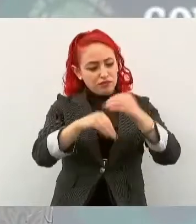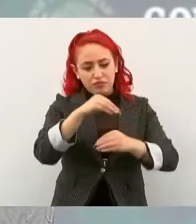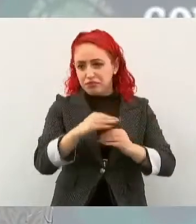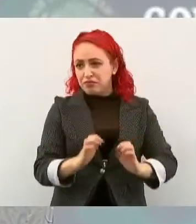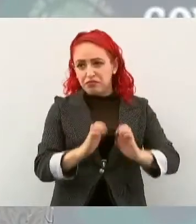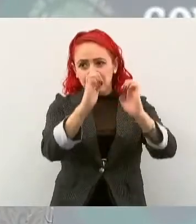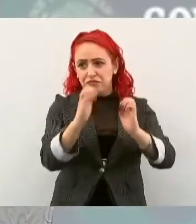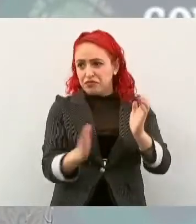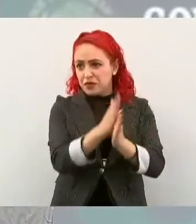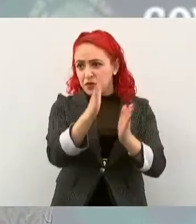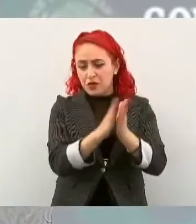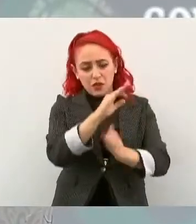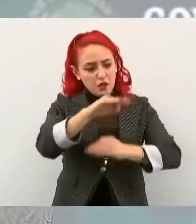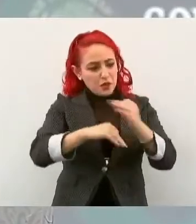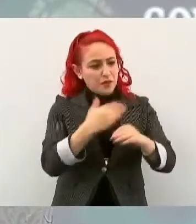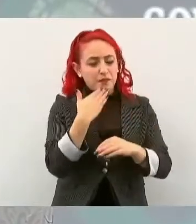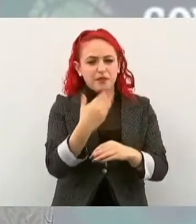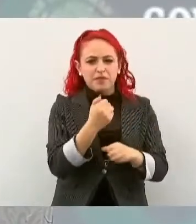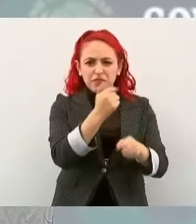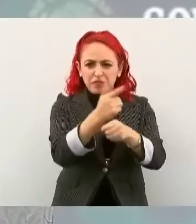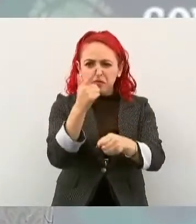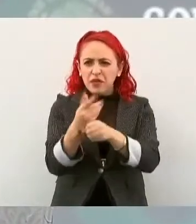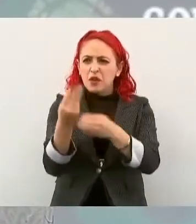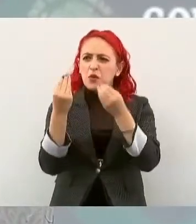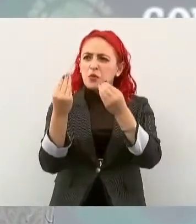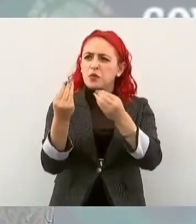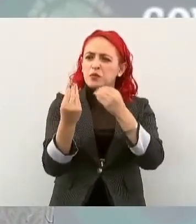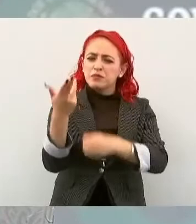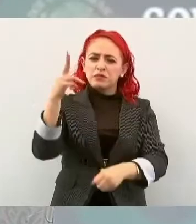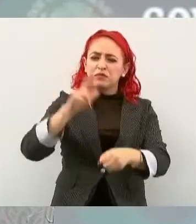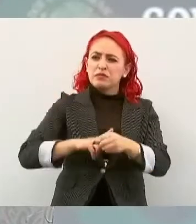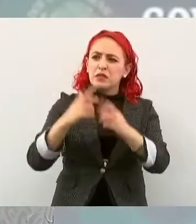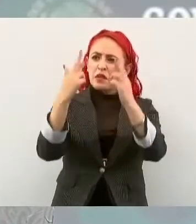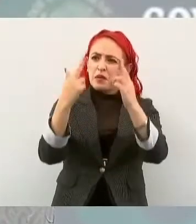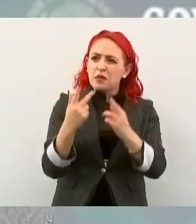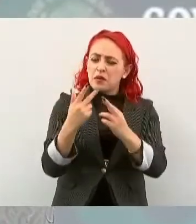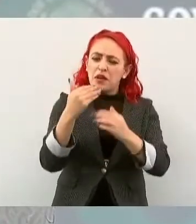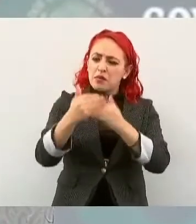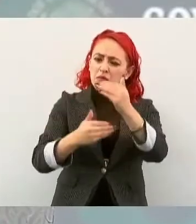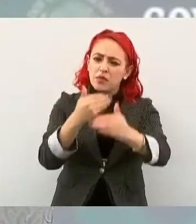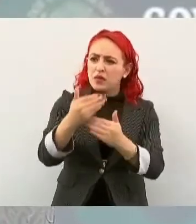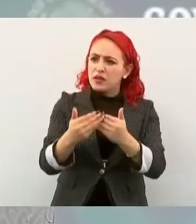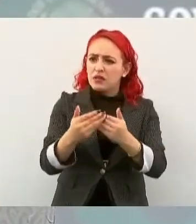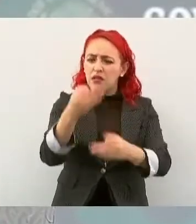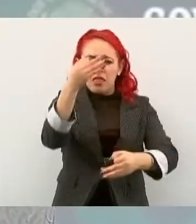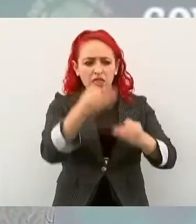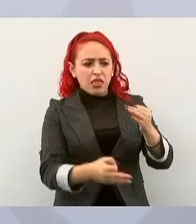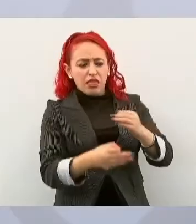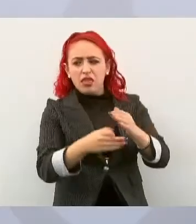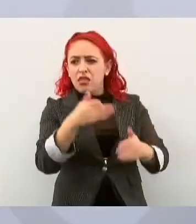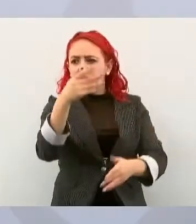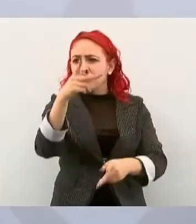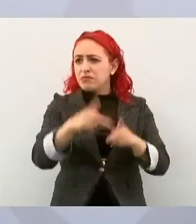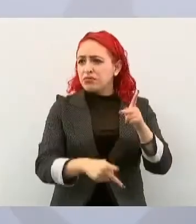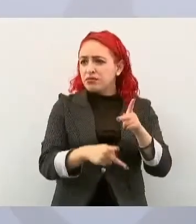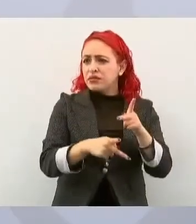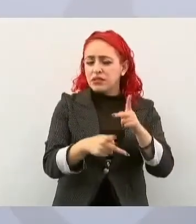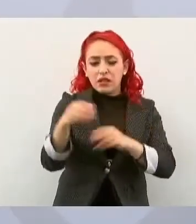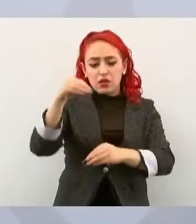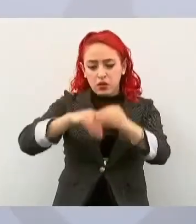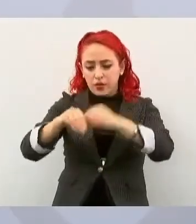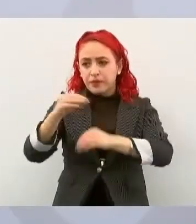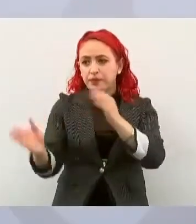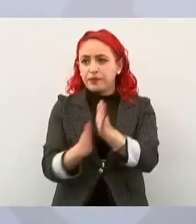de hospitales. Encontramos muchos hospitales en proceso, inconclusos, y los